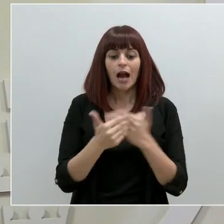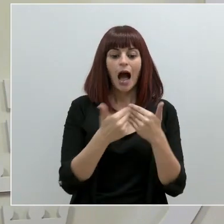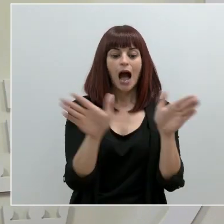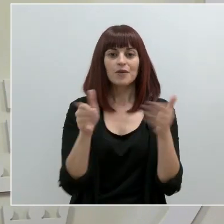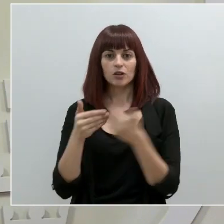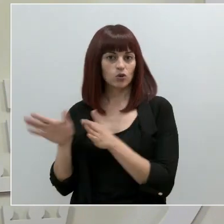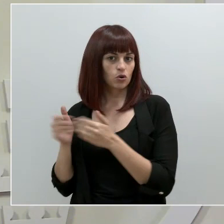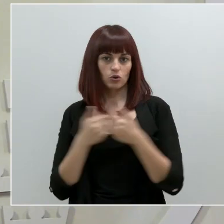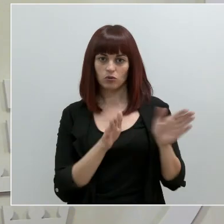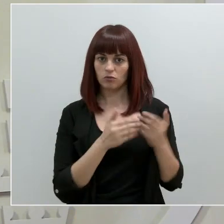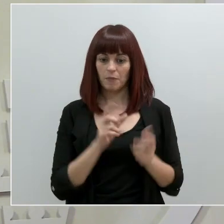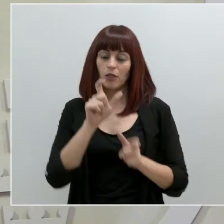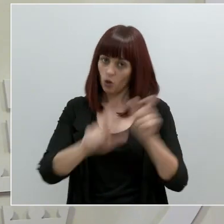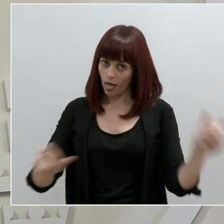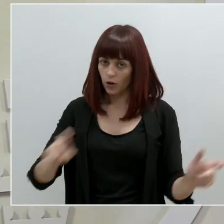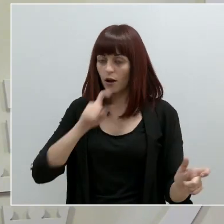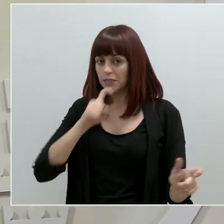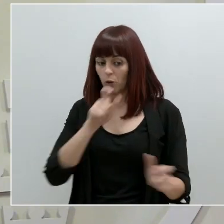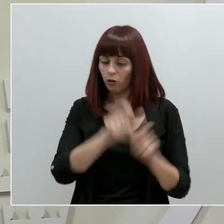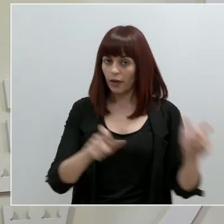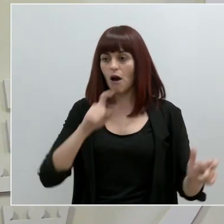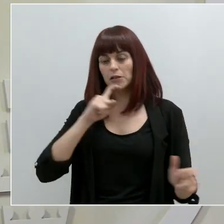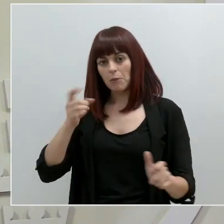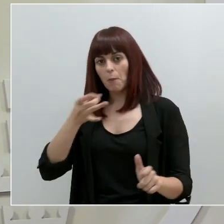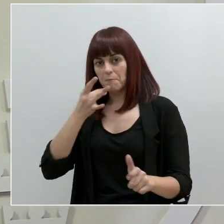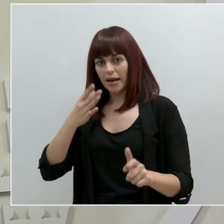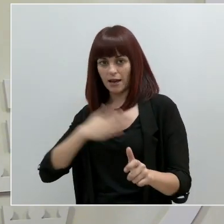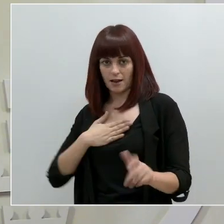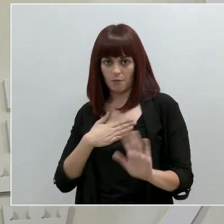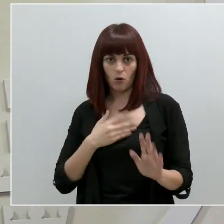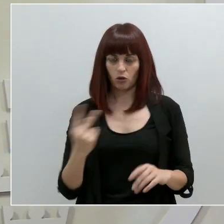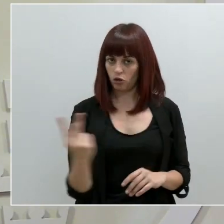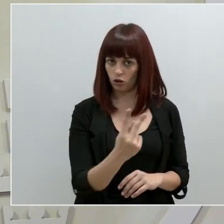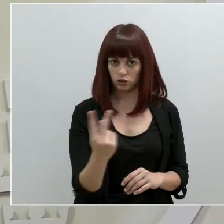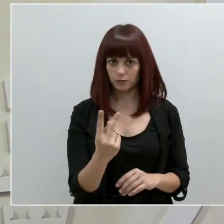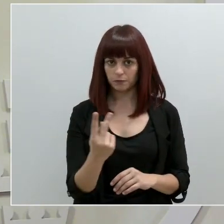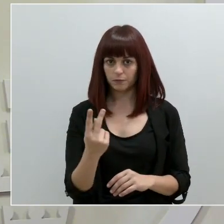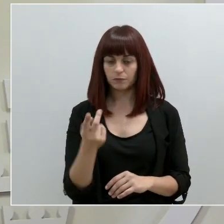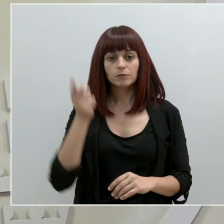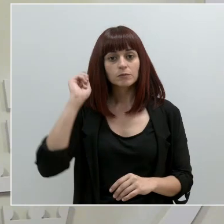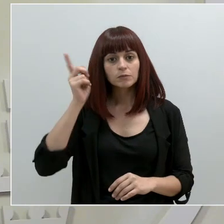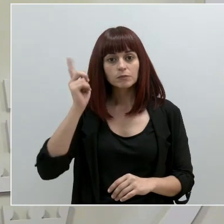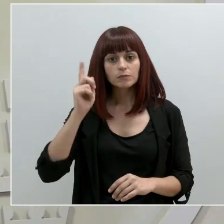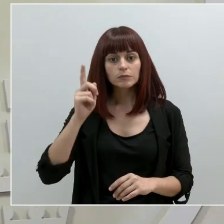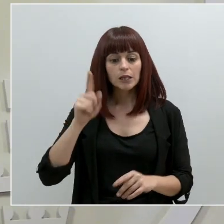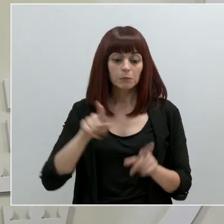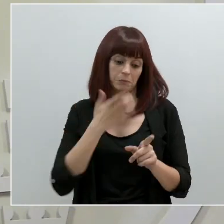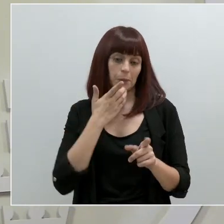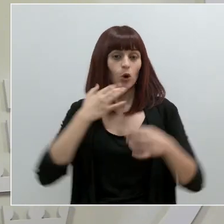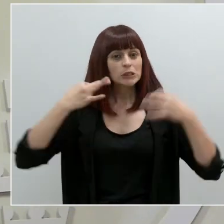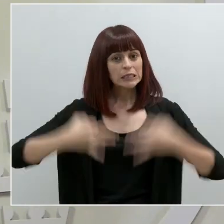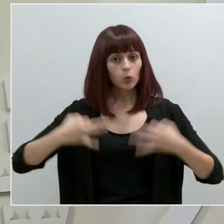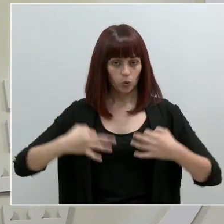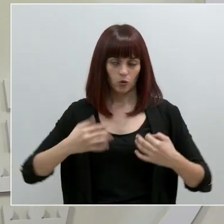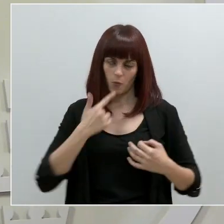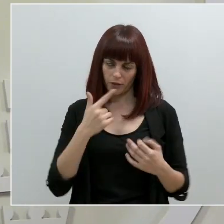de esto, como a los ciudadanos, que evidentemente hay que tener en cuenta que no es igual de seguro. O sea, lo hemos dicho